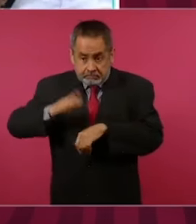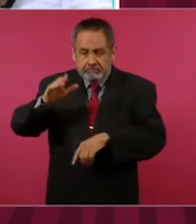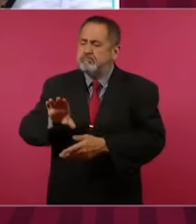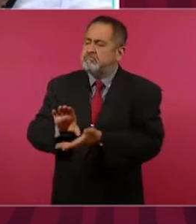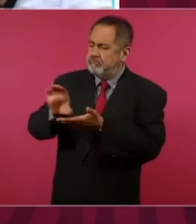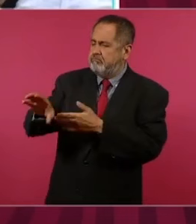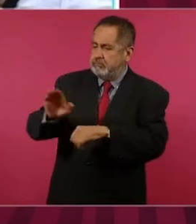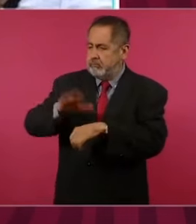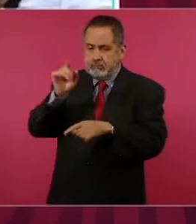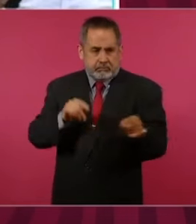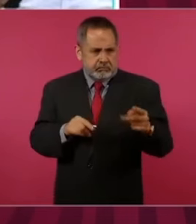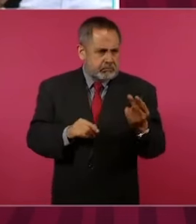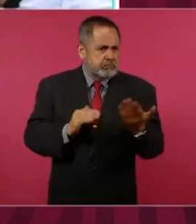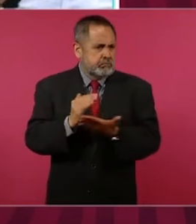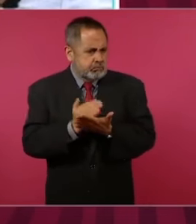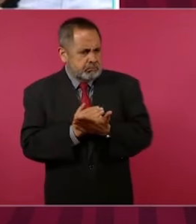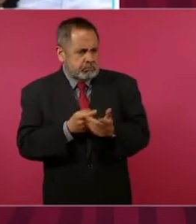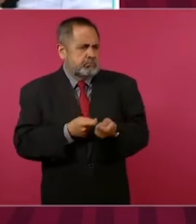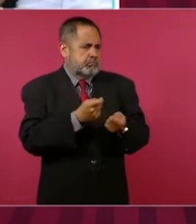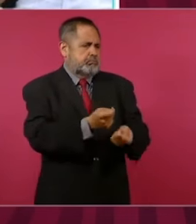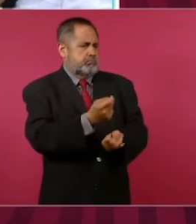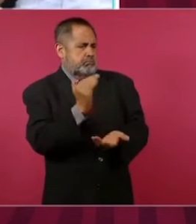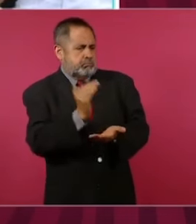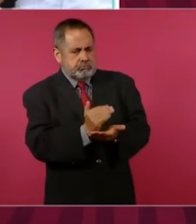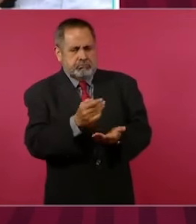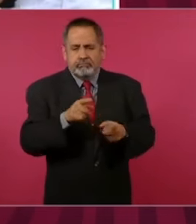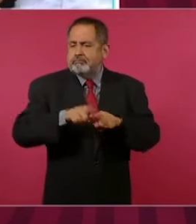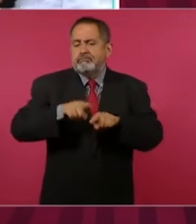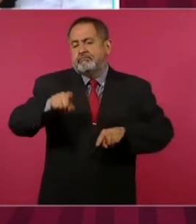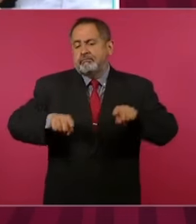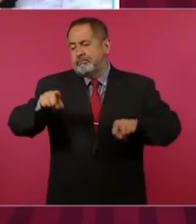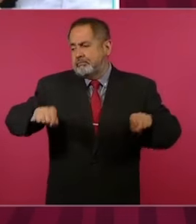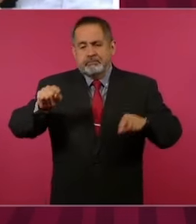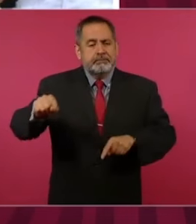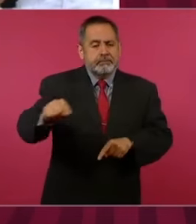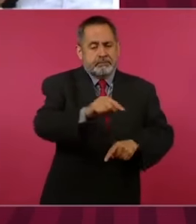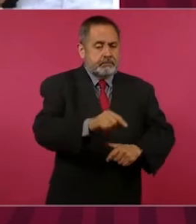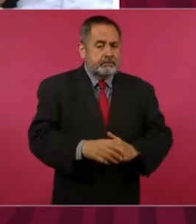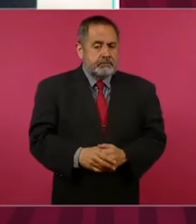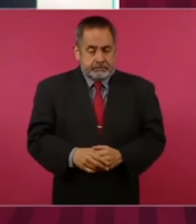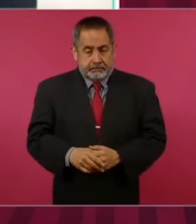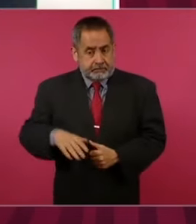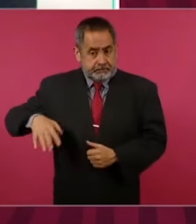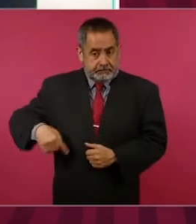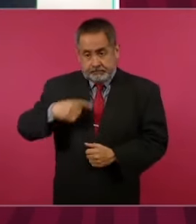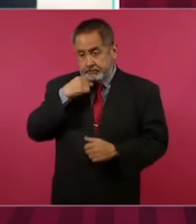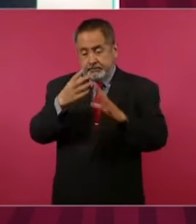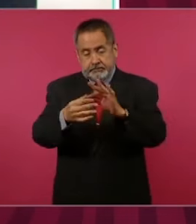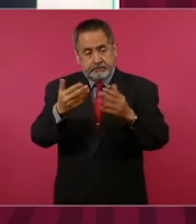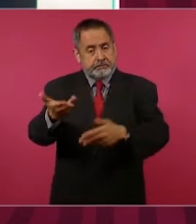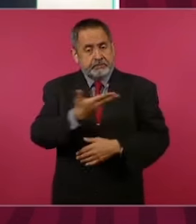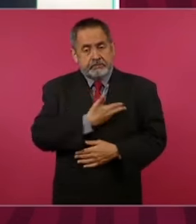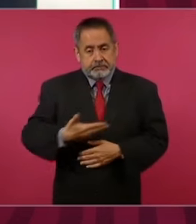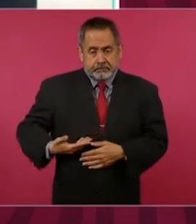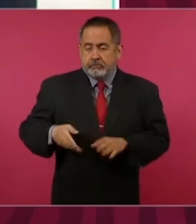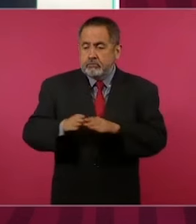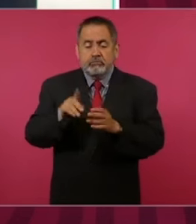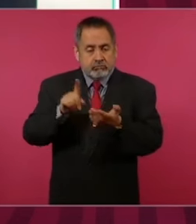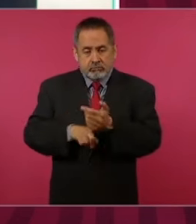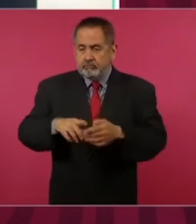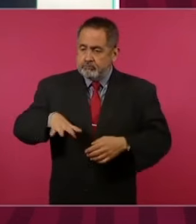prioridades de cada centro de salud. Todo lo anterior, señor presidente, es parte